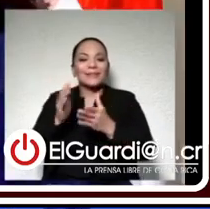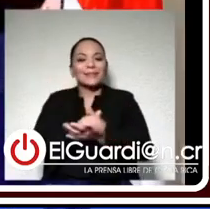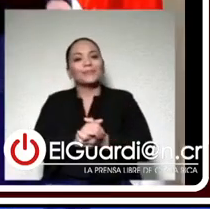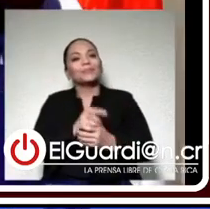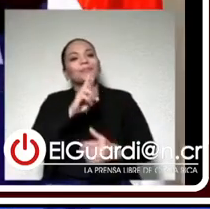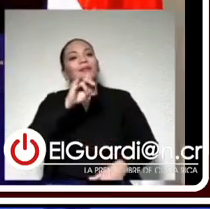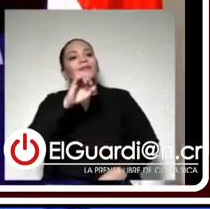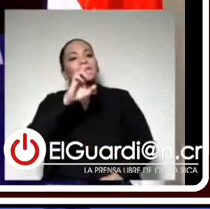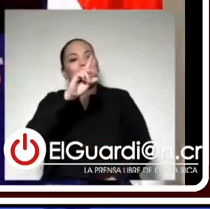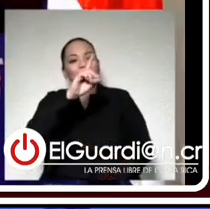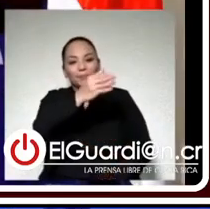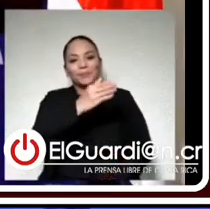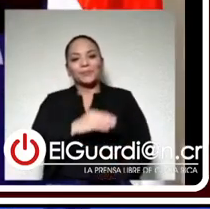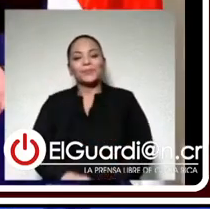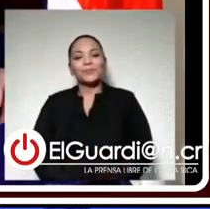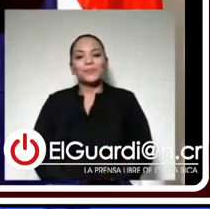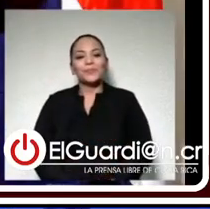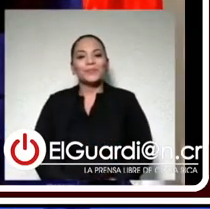Molina.